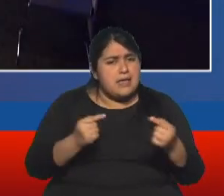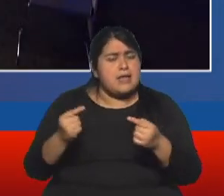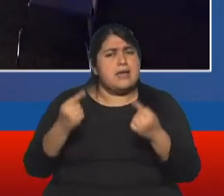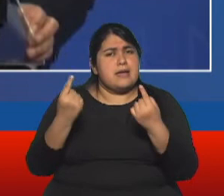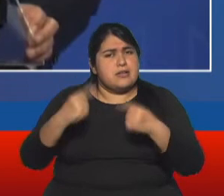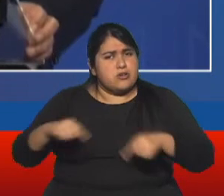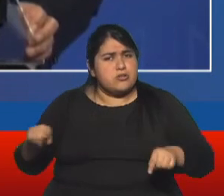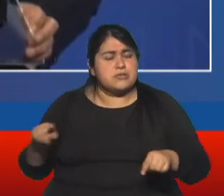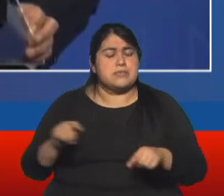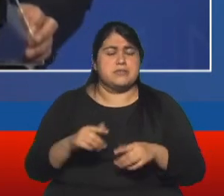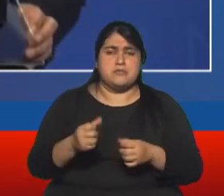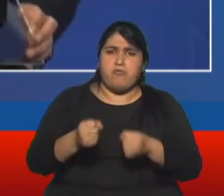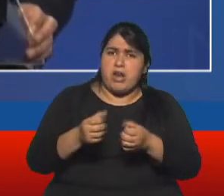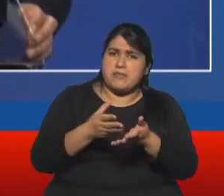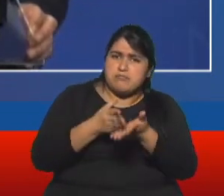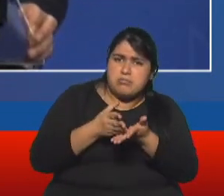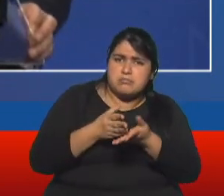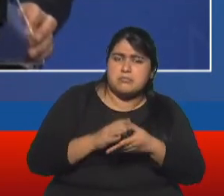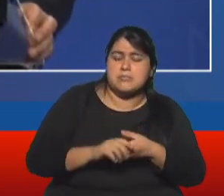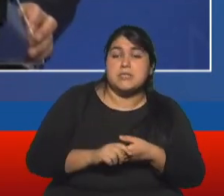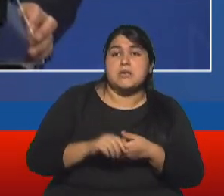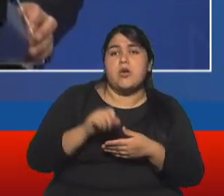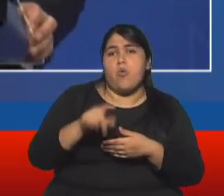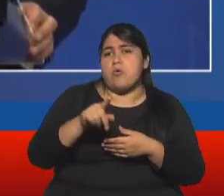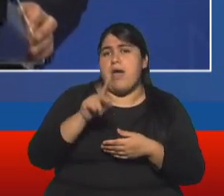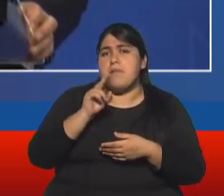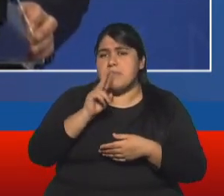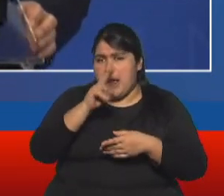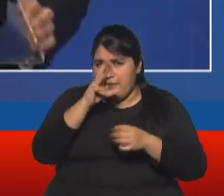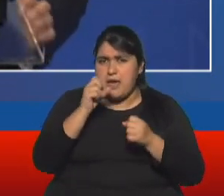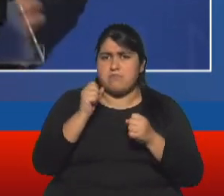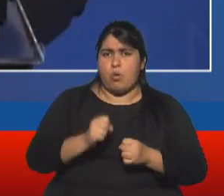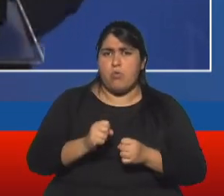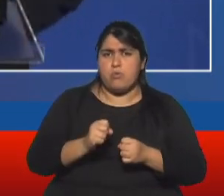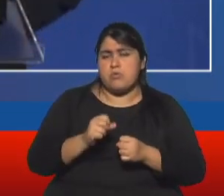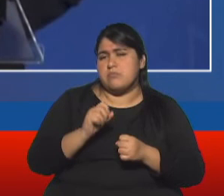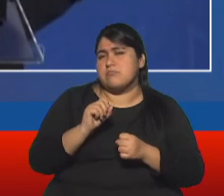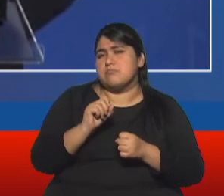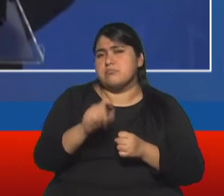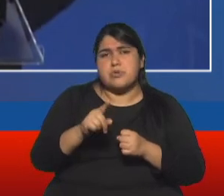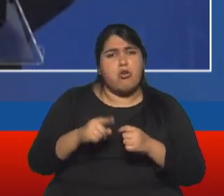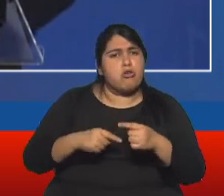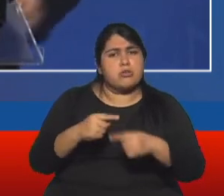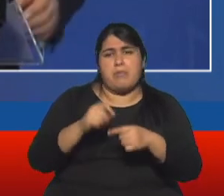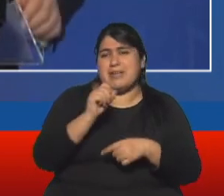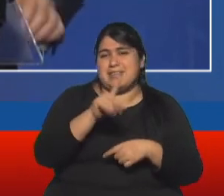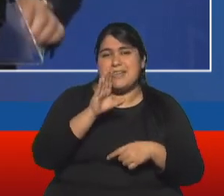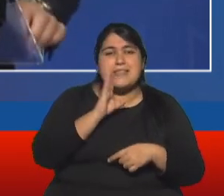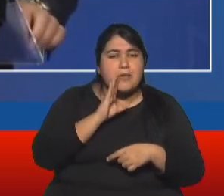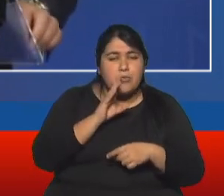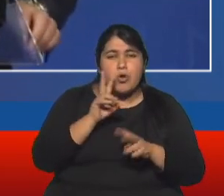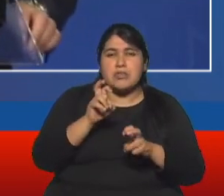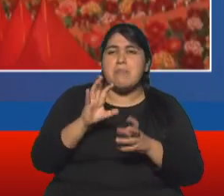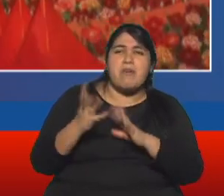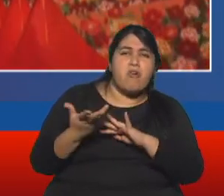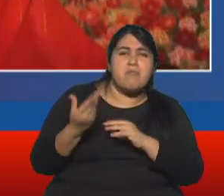discursivas de dureza, una posición bipartidista muy consistente y de gran continuidad en Estados Unidos respecto a considerar